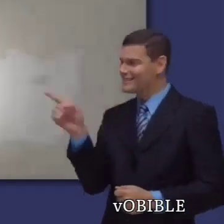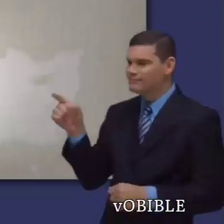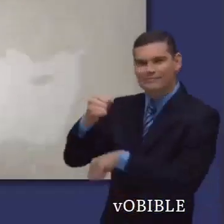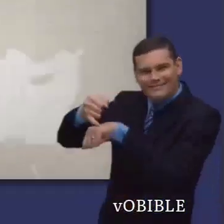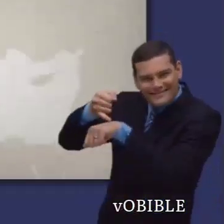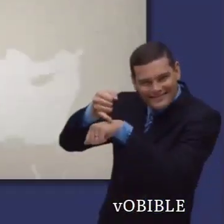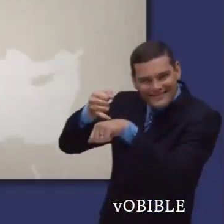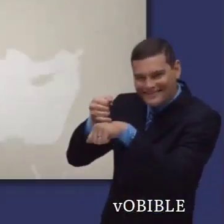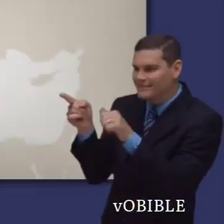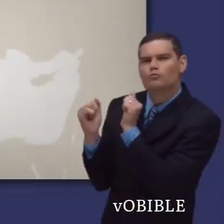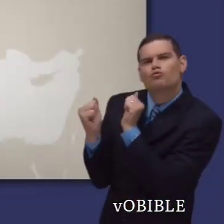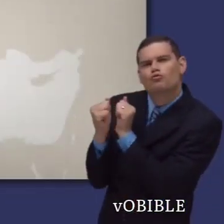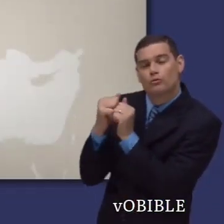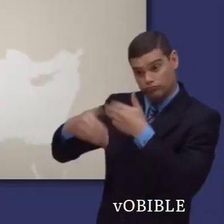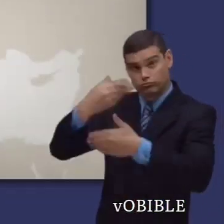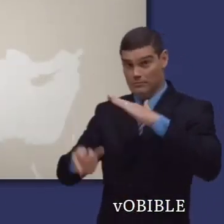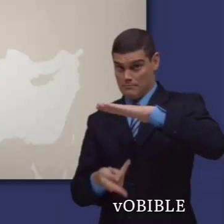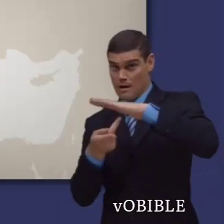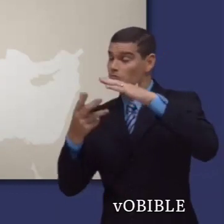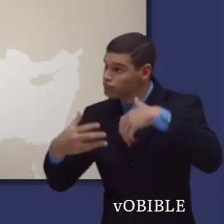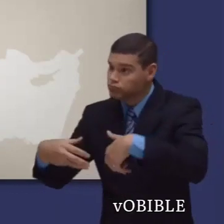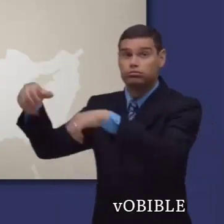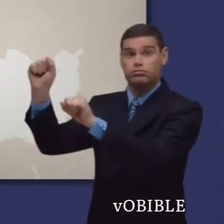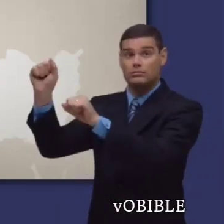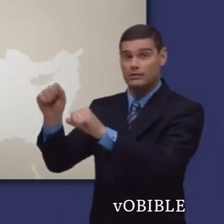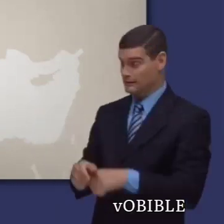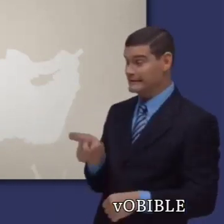Cuando el apóstol se marchó, Tito permaneció allí.